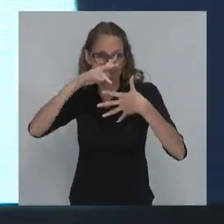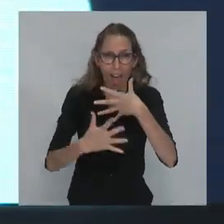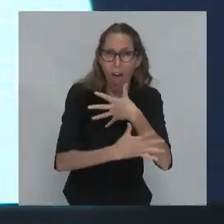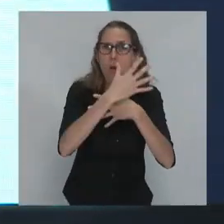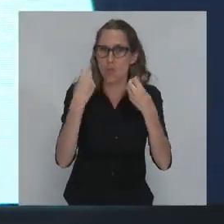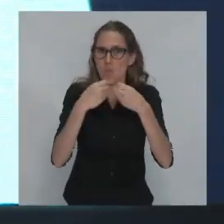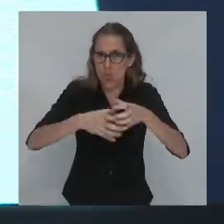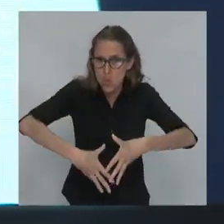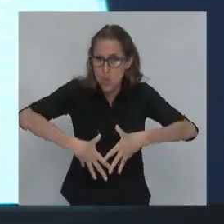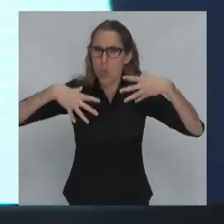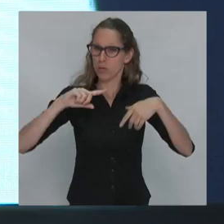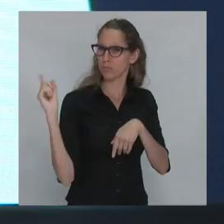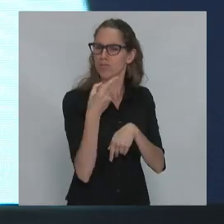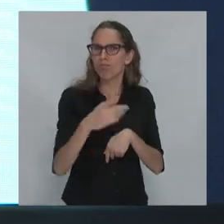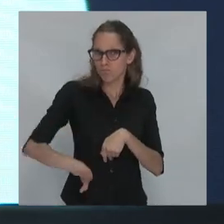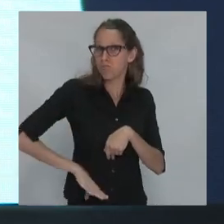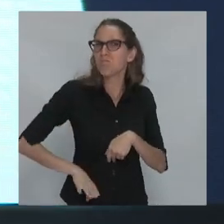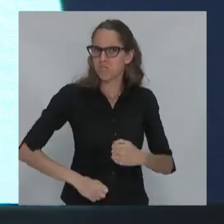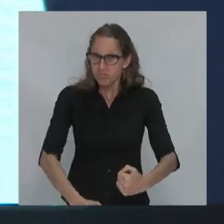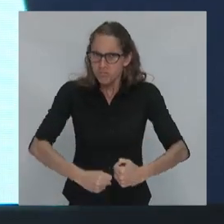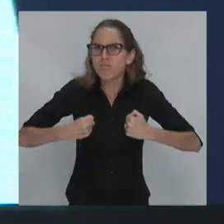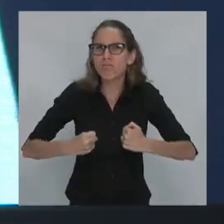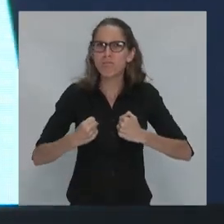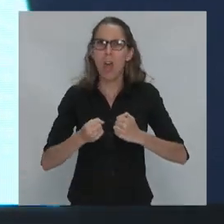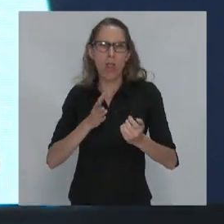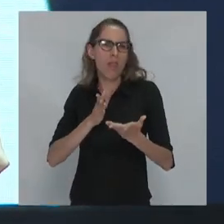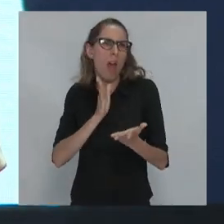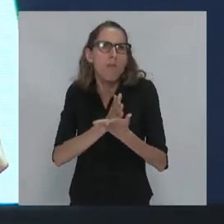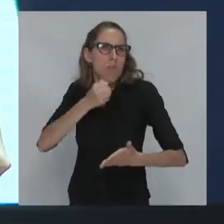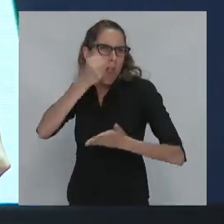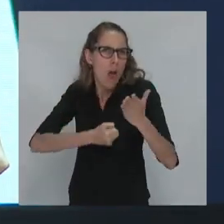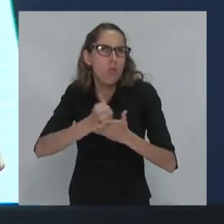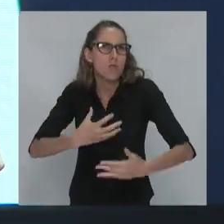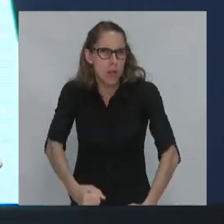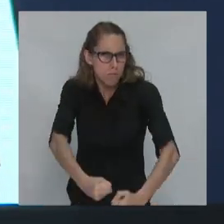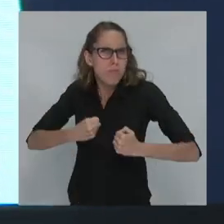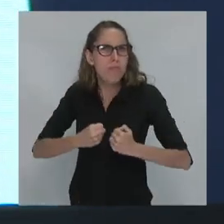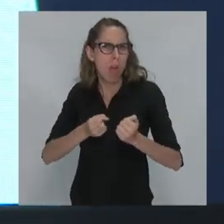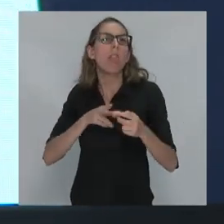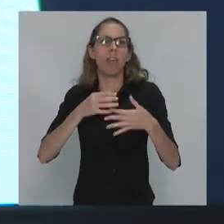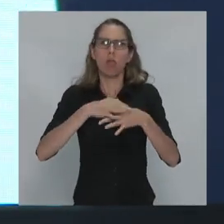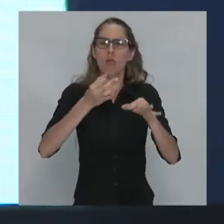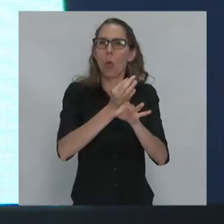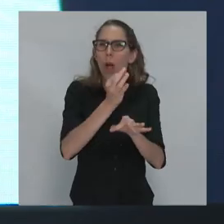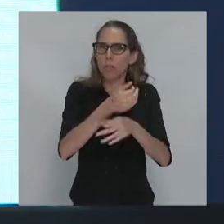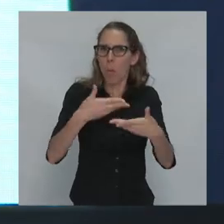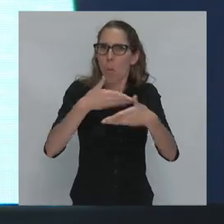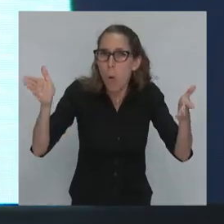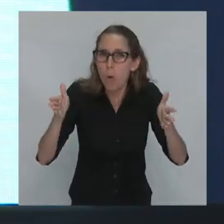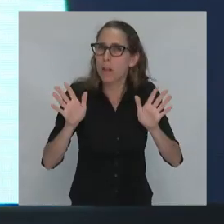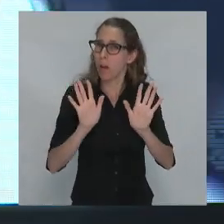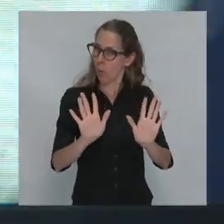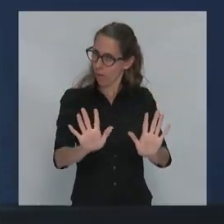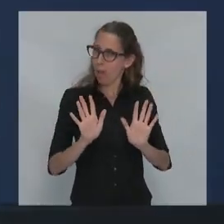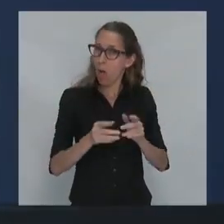Latina, dispuestos a sostener las banderas de la educación pública, no debería